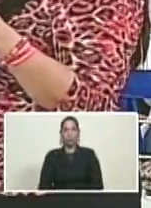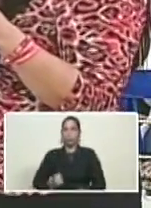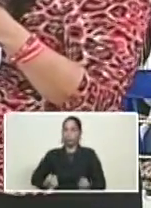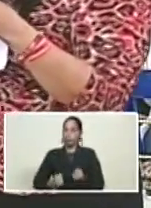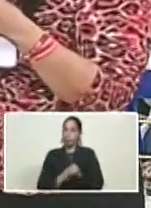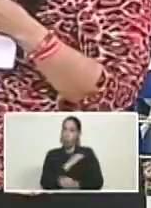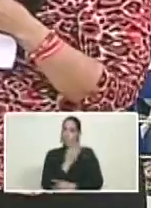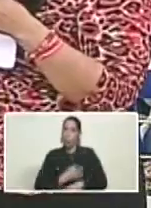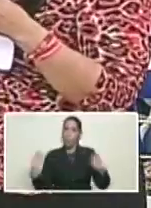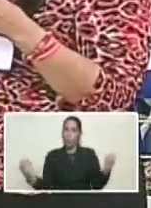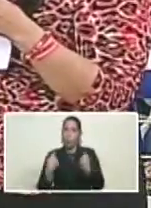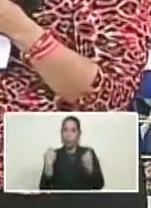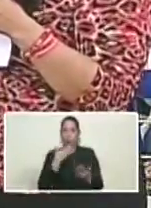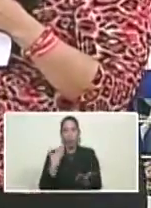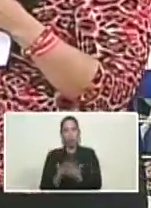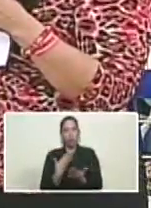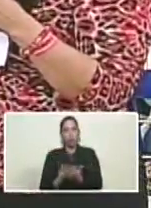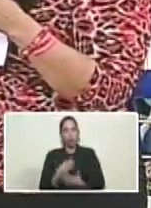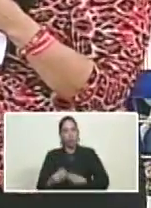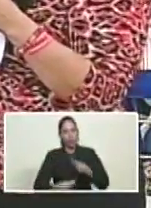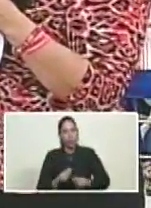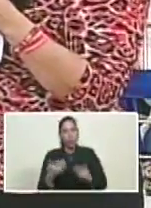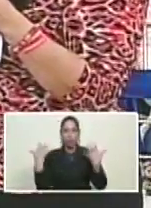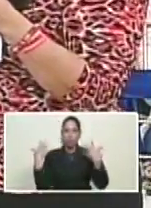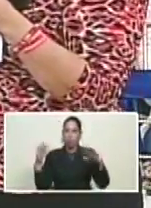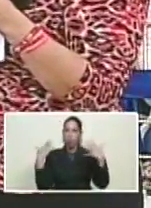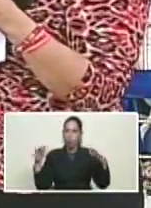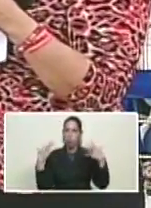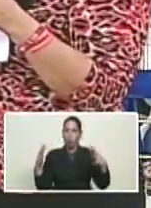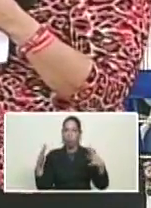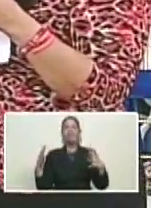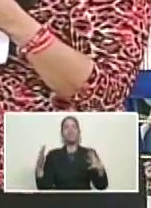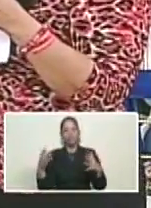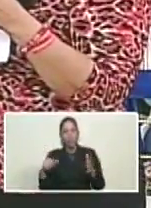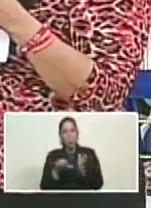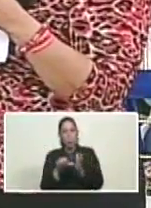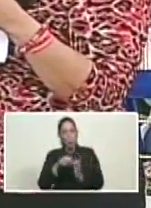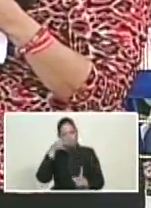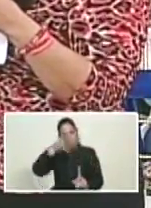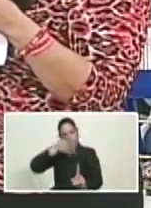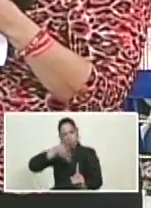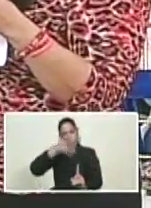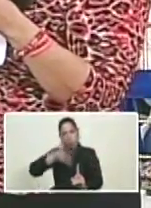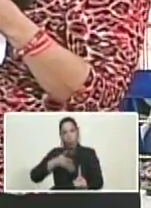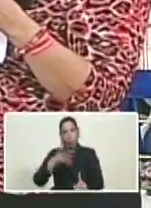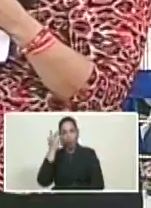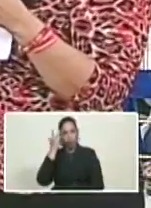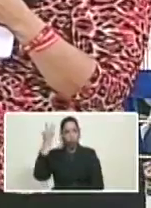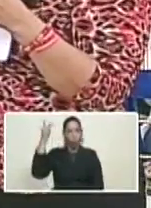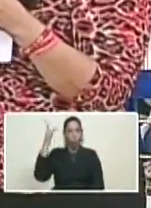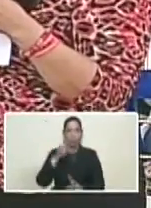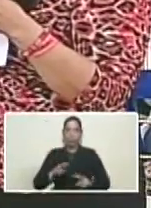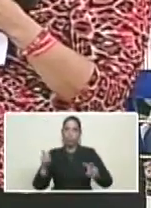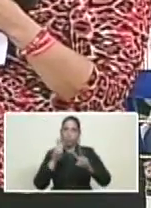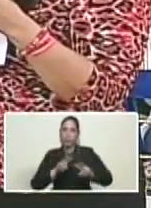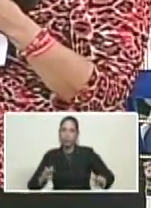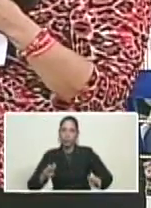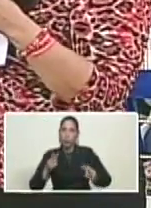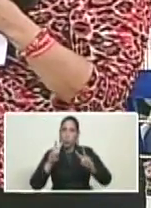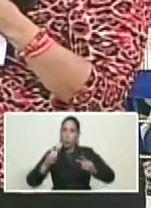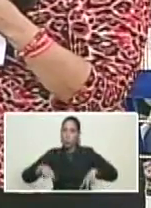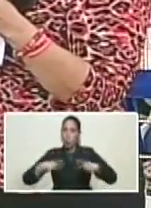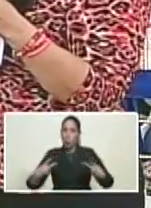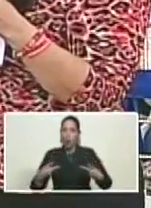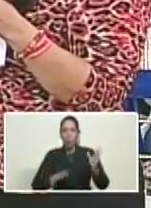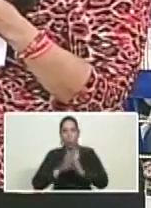Poder Popular en su propuesta que tuvo, donde la formación de talento, investigación, innovación y